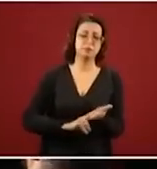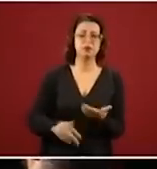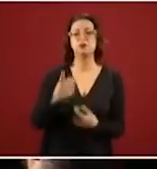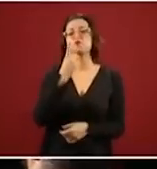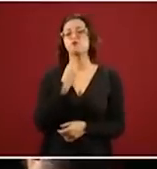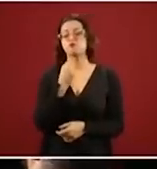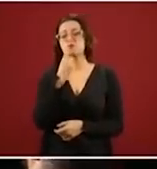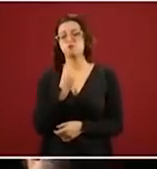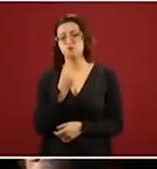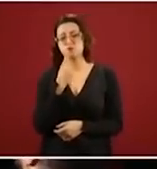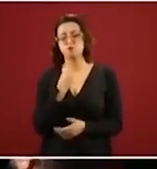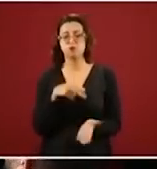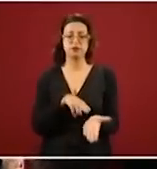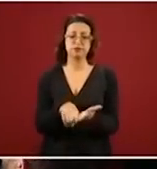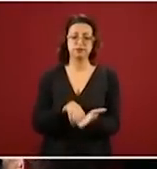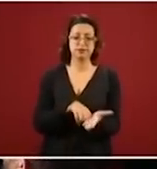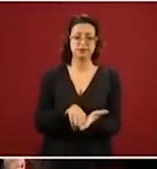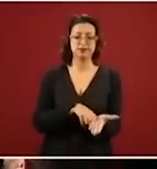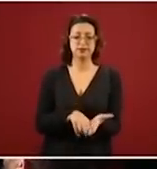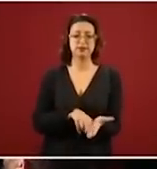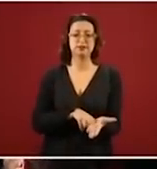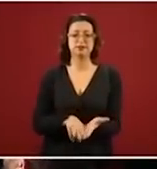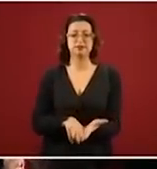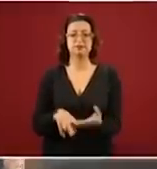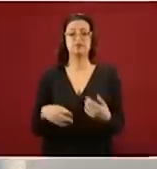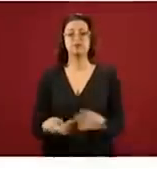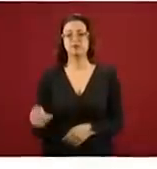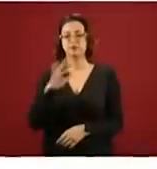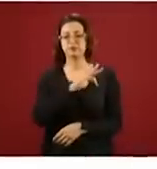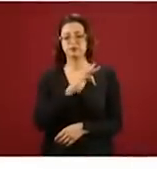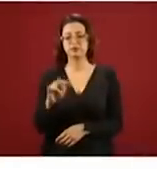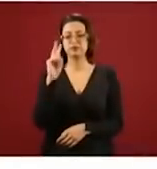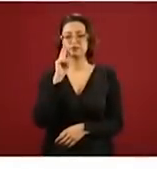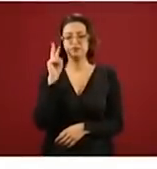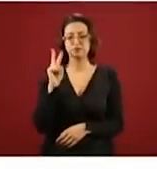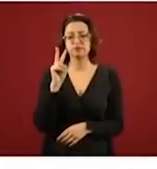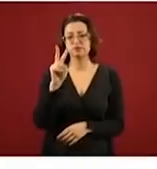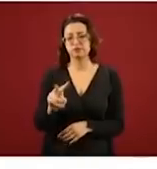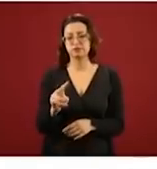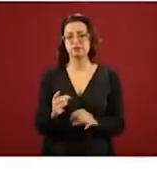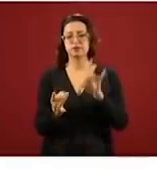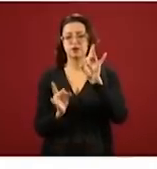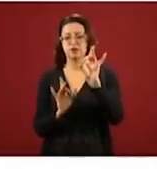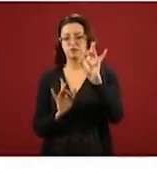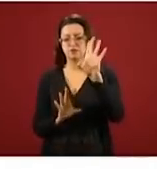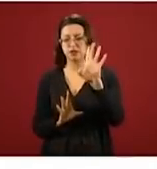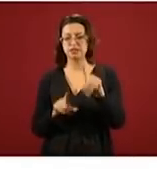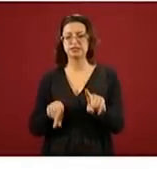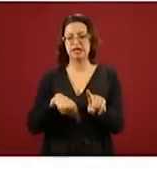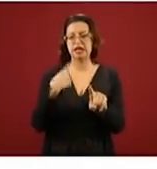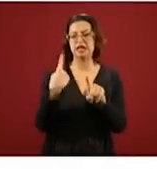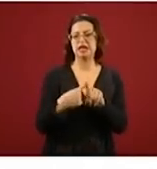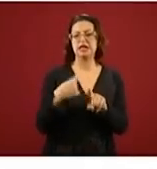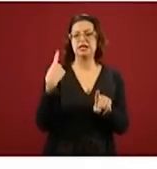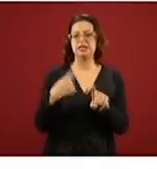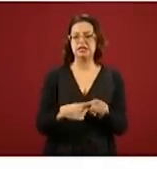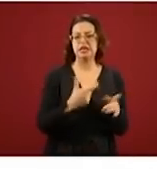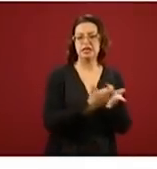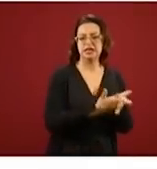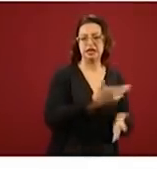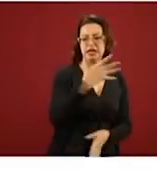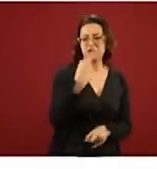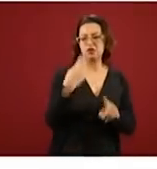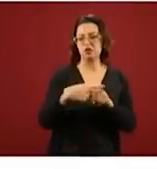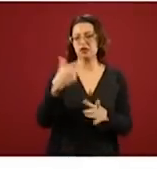gasolina diesel la flechita indica cuando empezamos a operar el quienes tienen en el precio